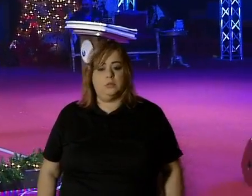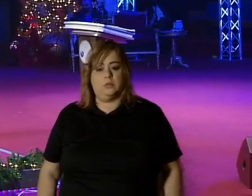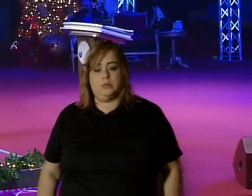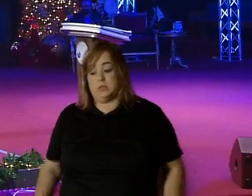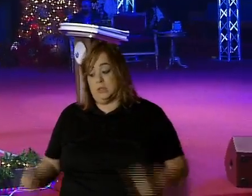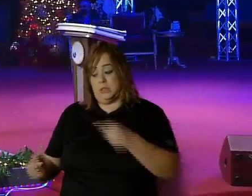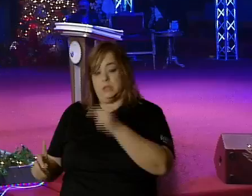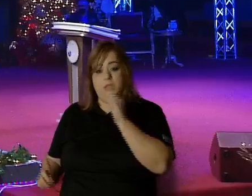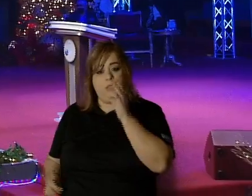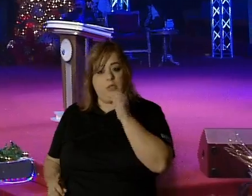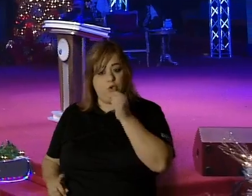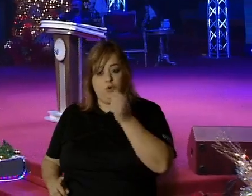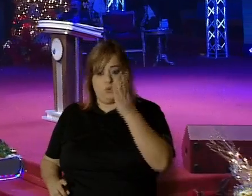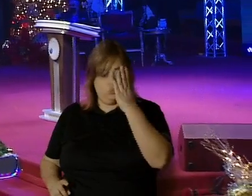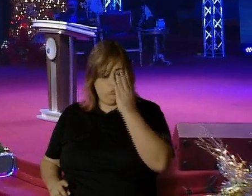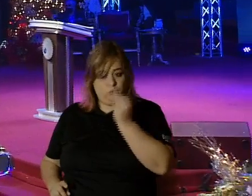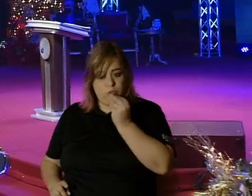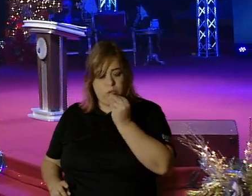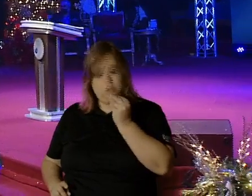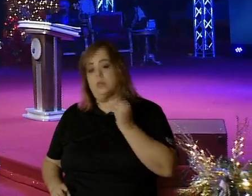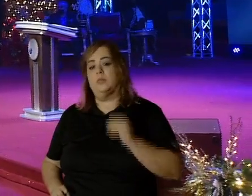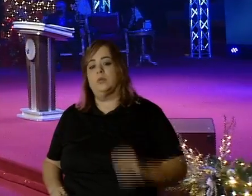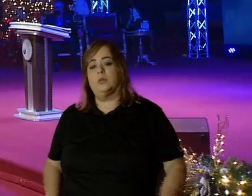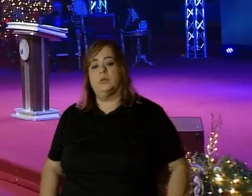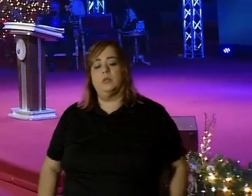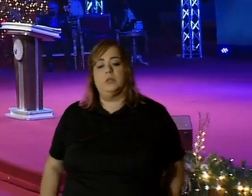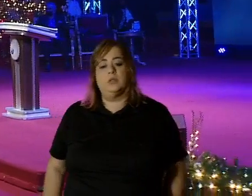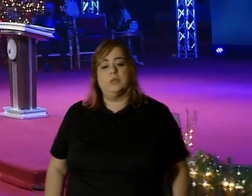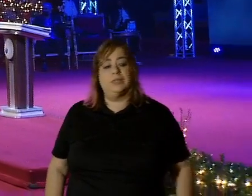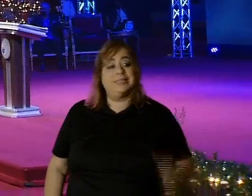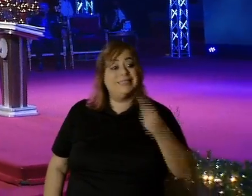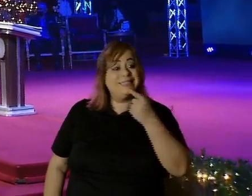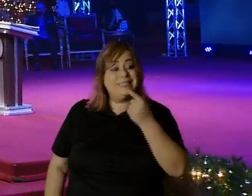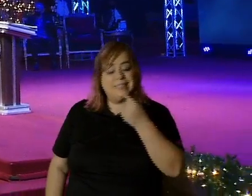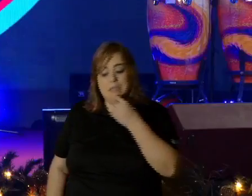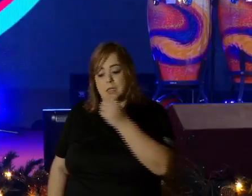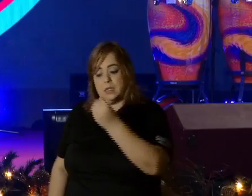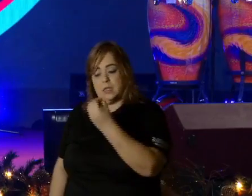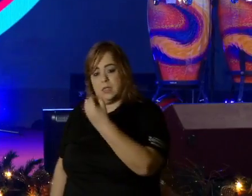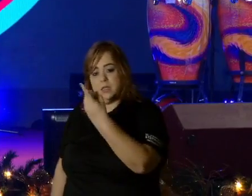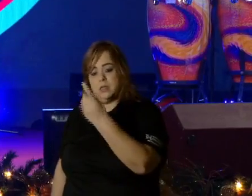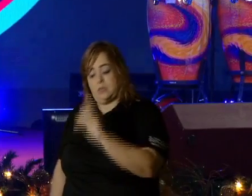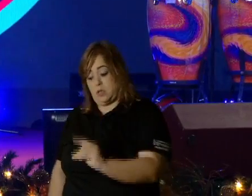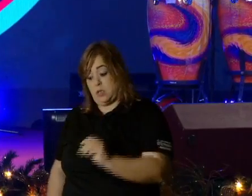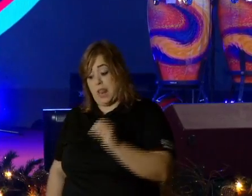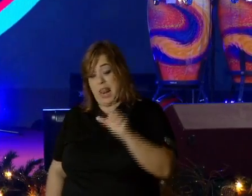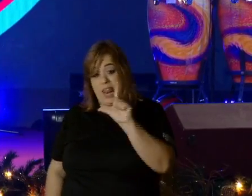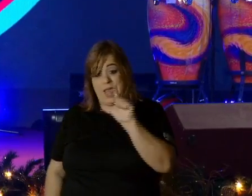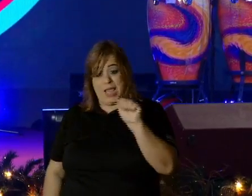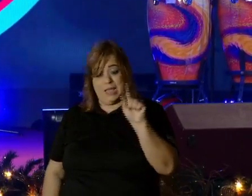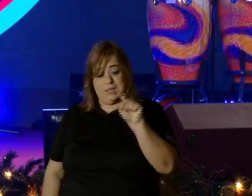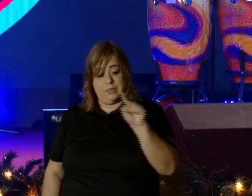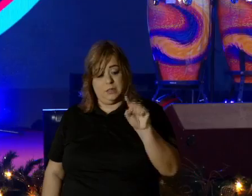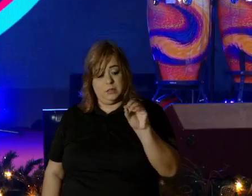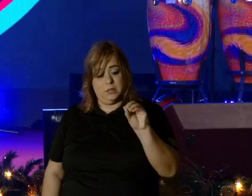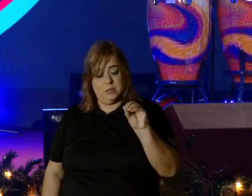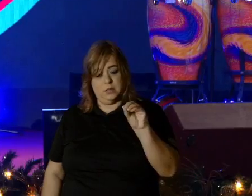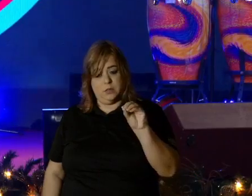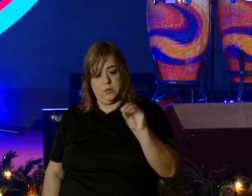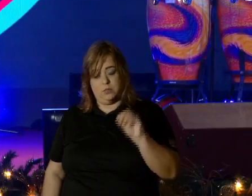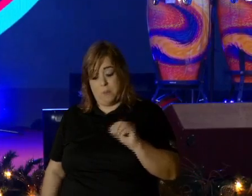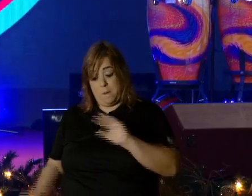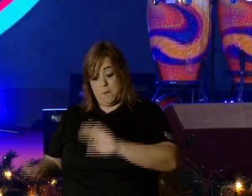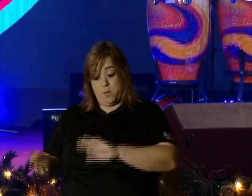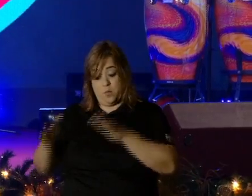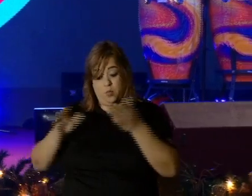están muertos, están dormidos. Pero en este caso le está diciendo a sus discípulos, no, Lázaro se murió. Y mire lo que dice